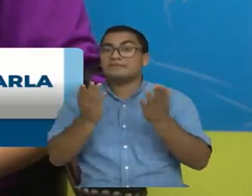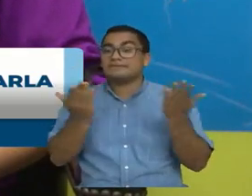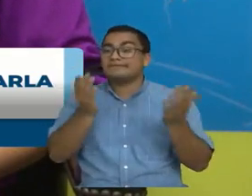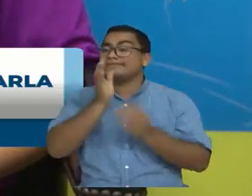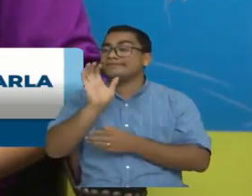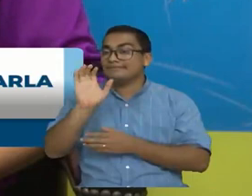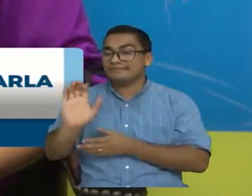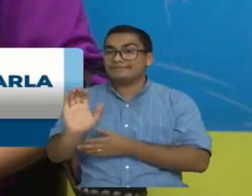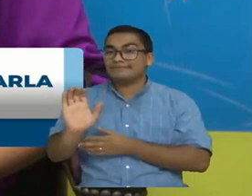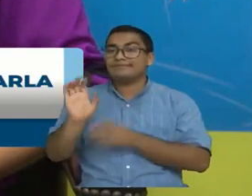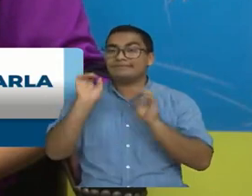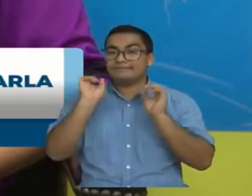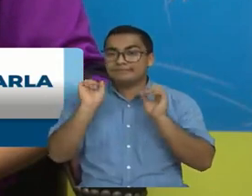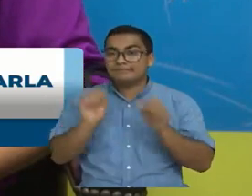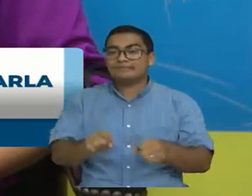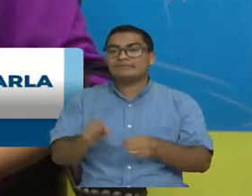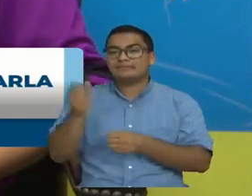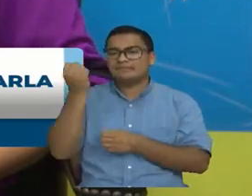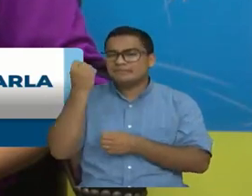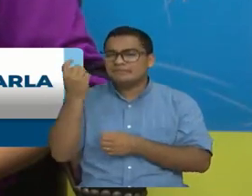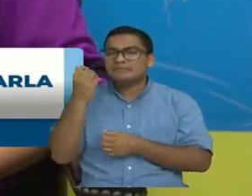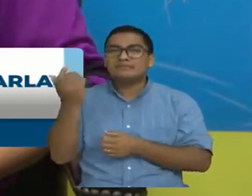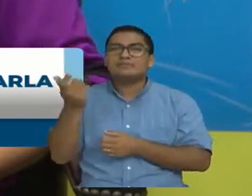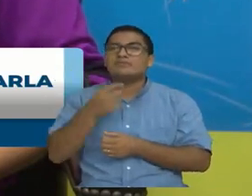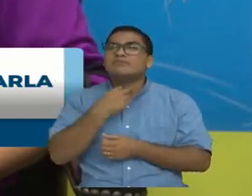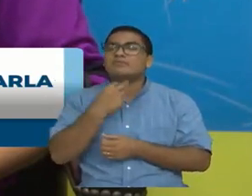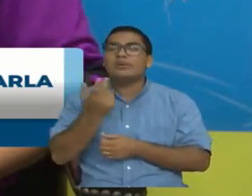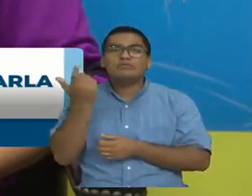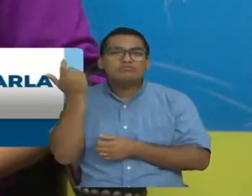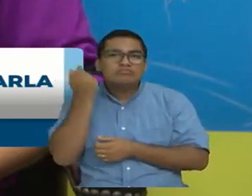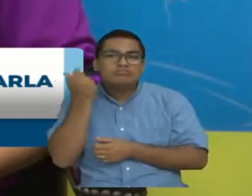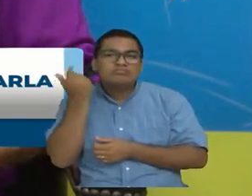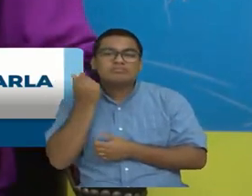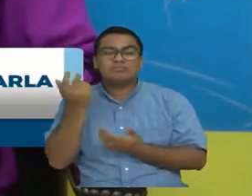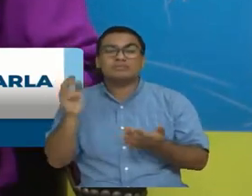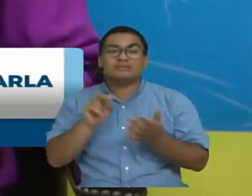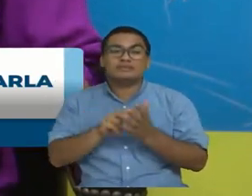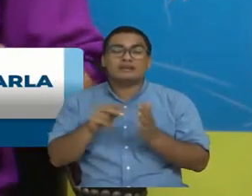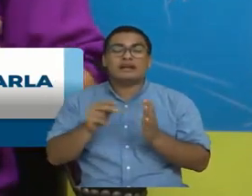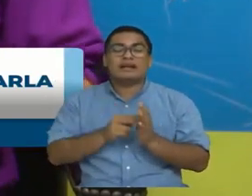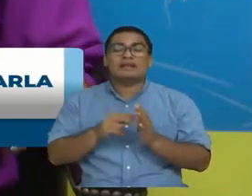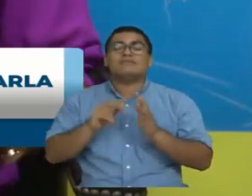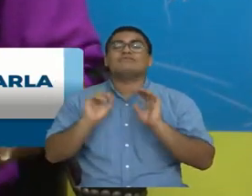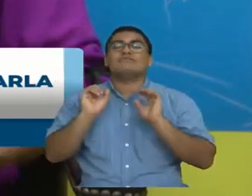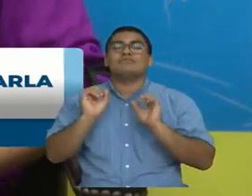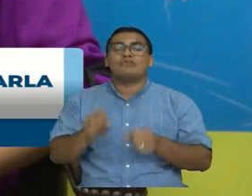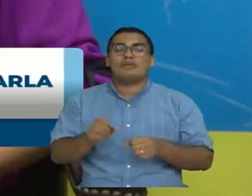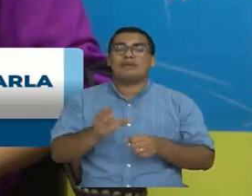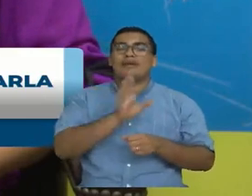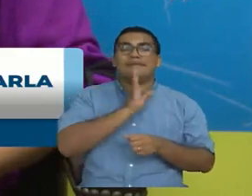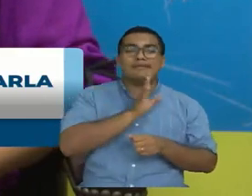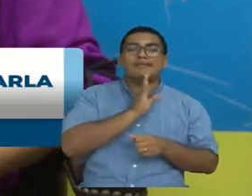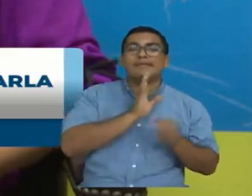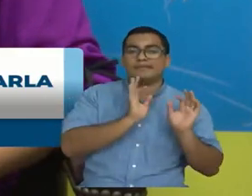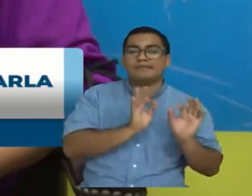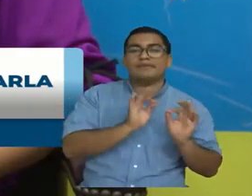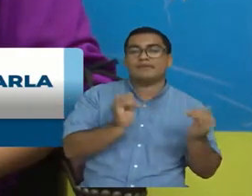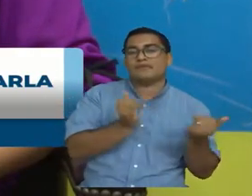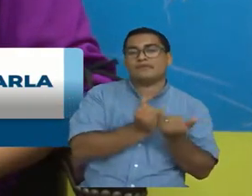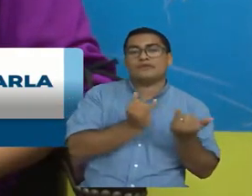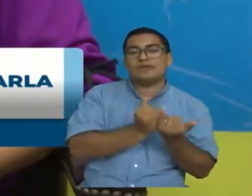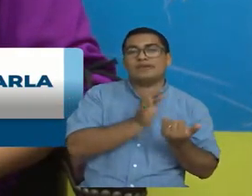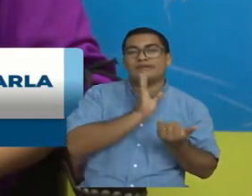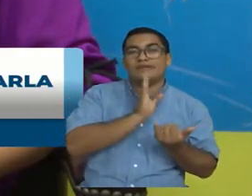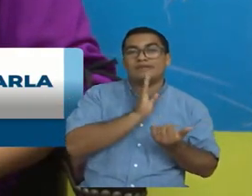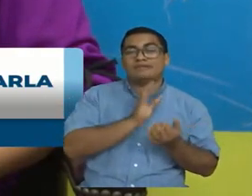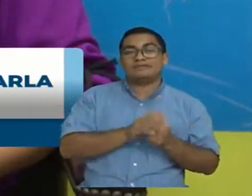niño identifique los sonidos a través de la audición y él entonces ahí sí pueda hacer una repetición más eficaz.